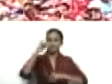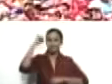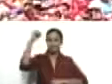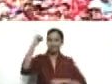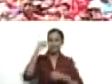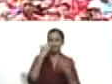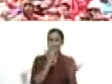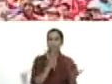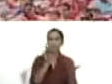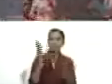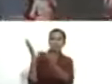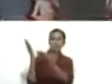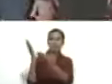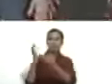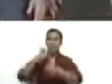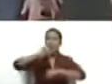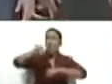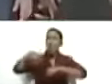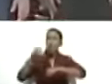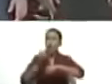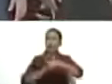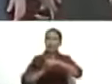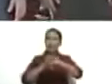Vieron el podcast que hice con Jorge.